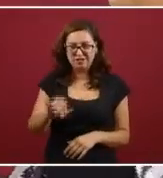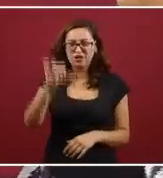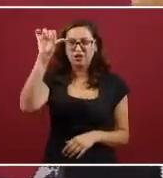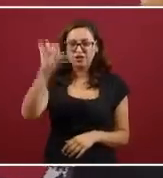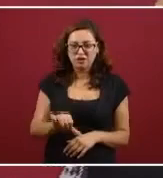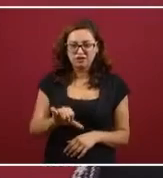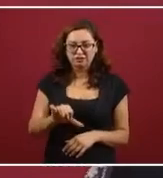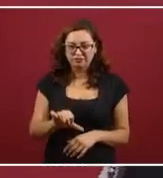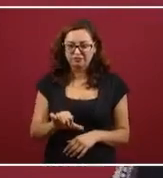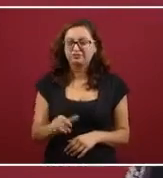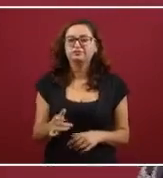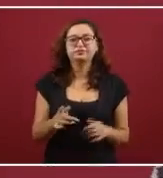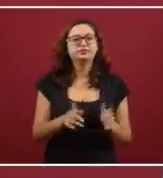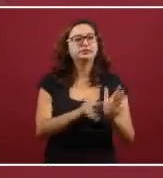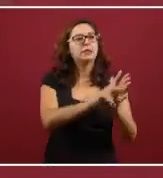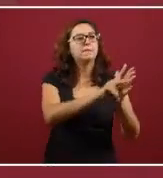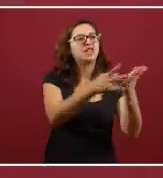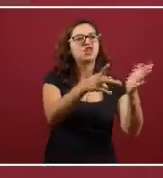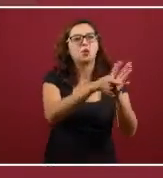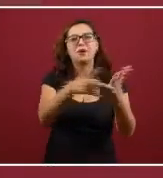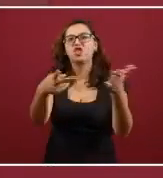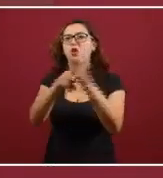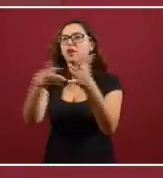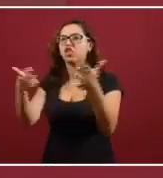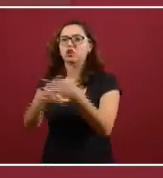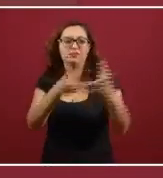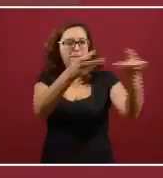pongan en una mesa todos los periódicos